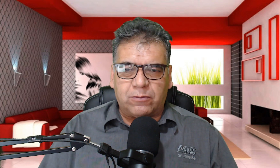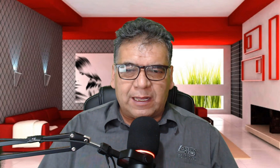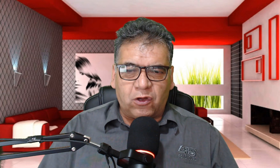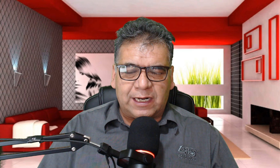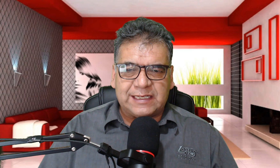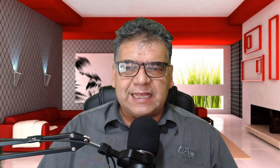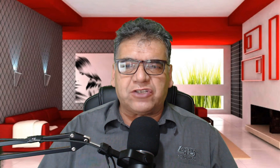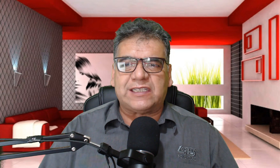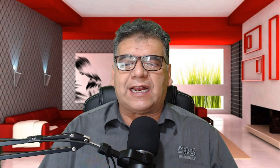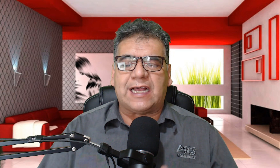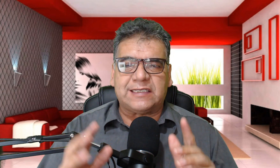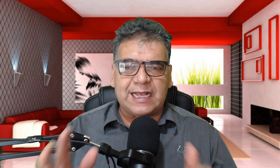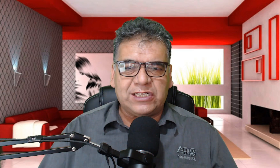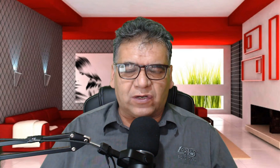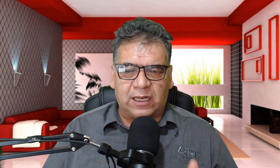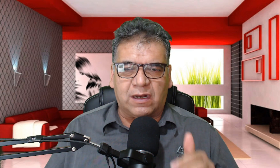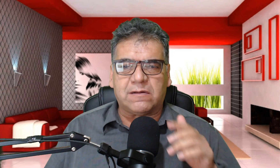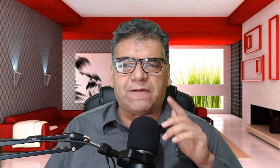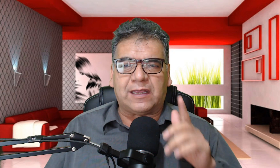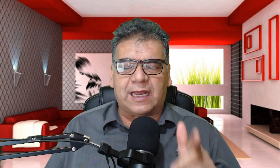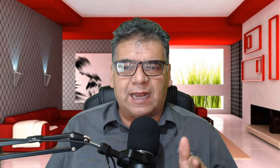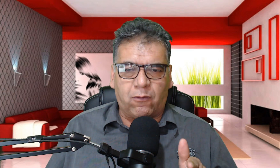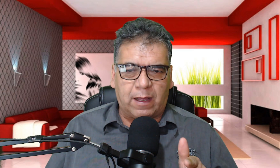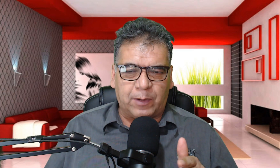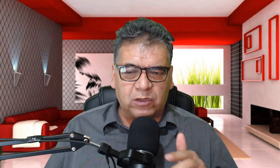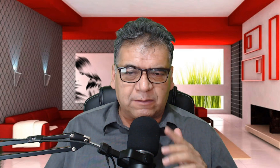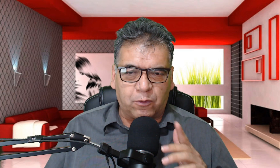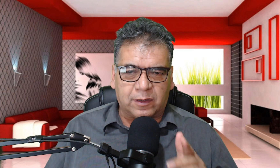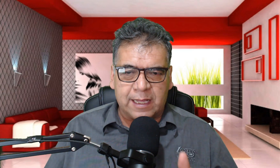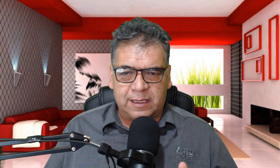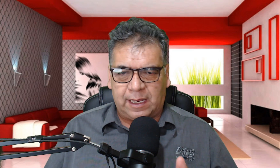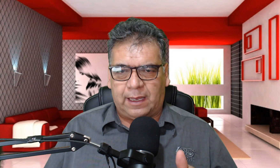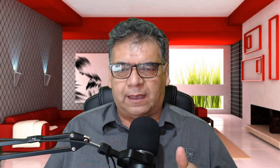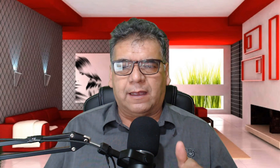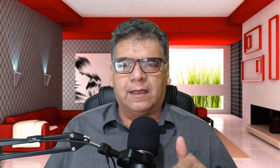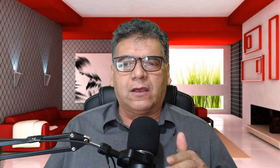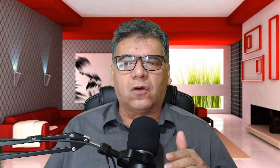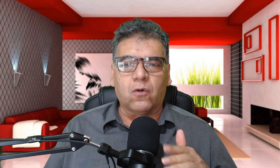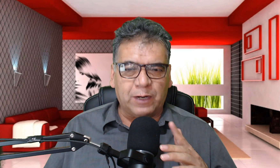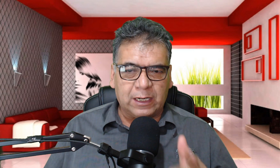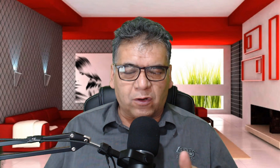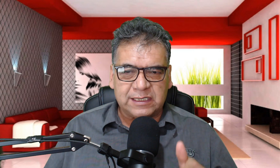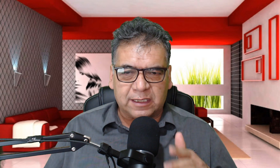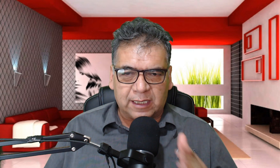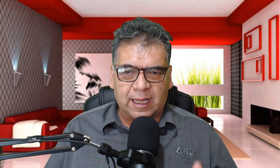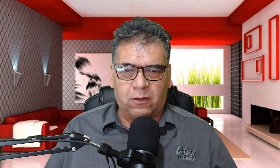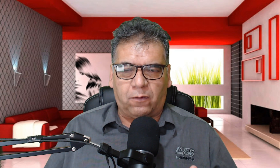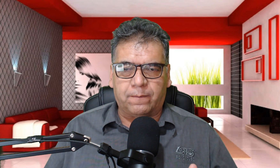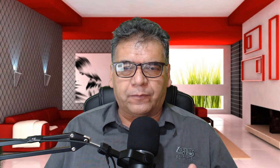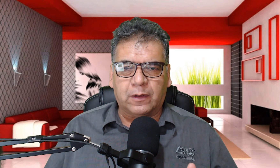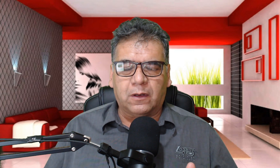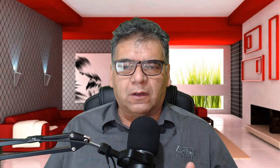López Obrador les ha dicho hasta el cansancio que no les va a faltar el agua, pero es importante cumplir con ese